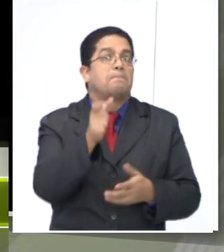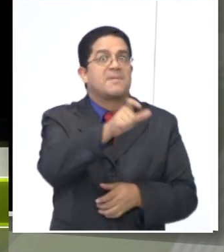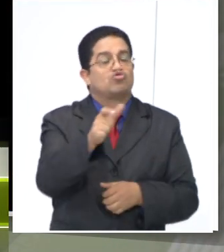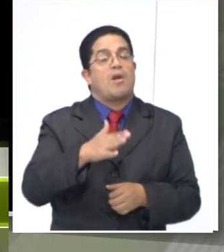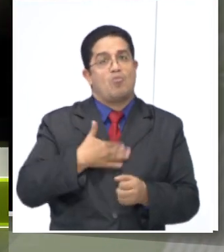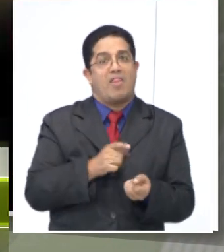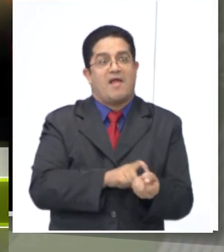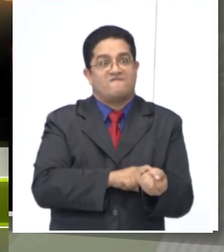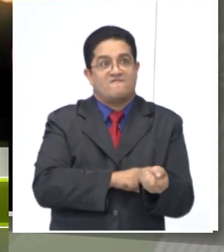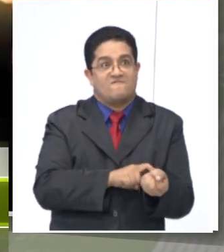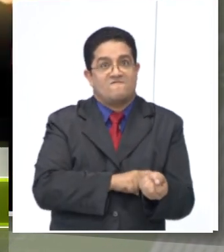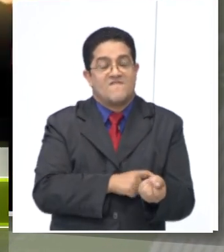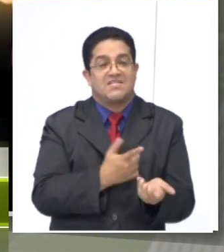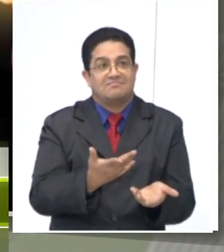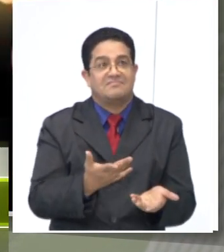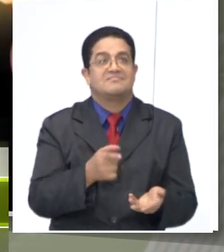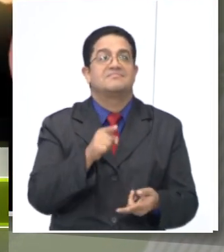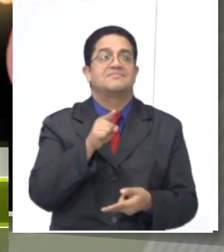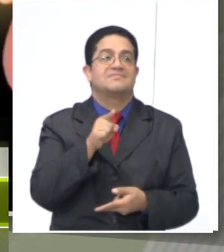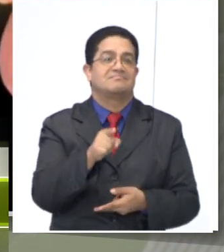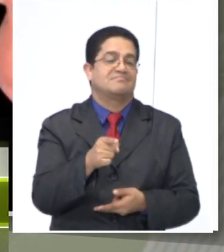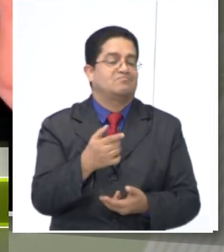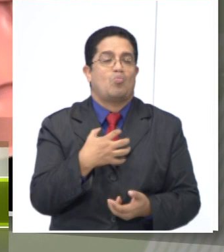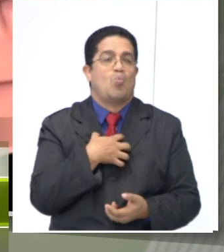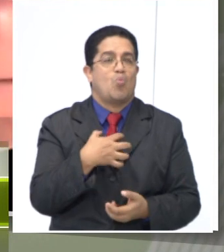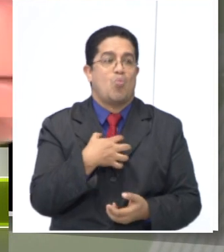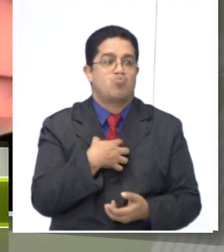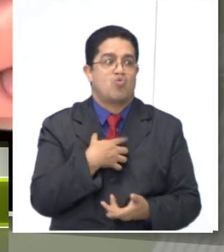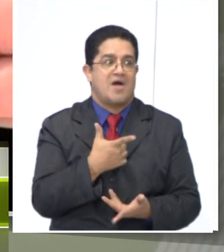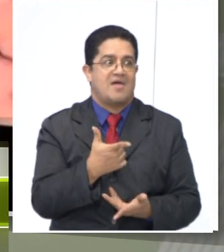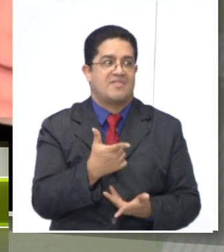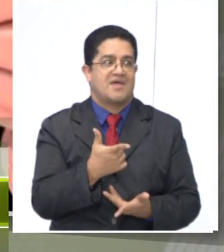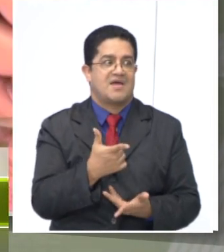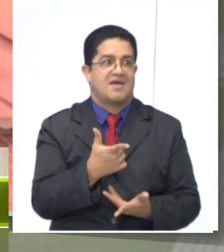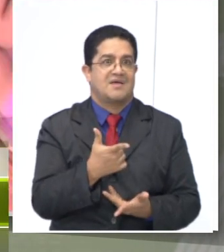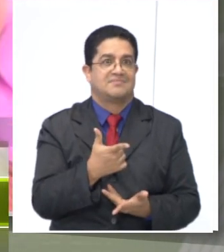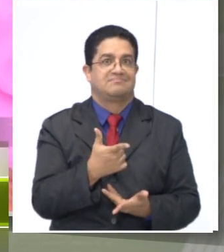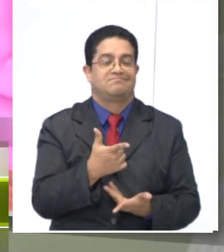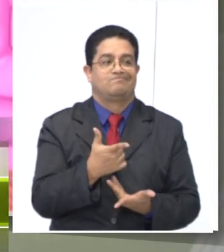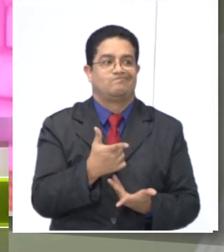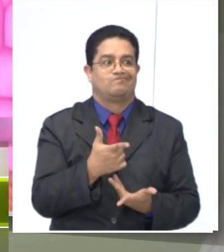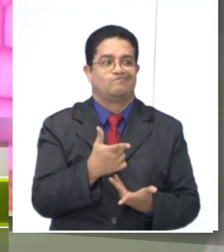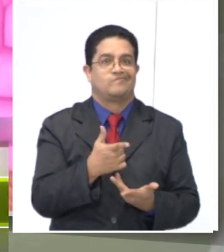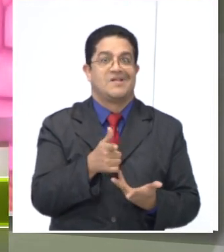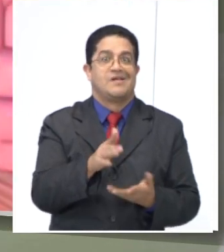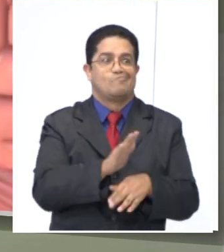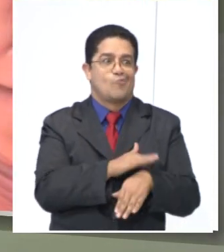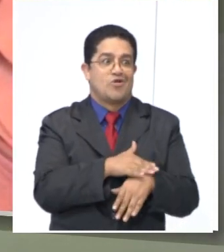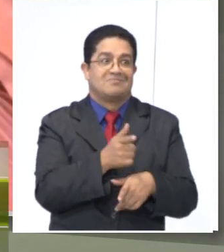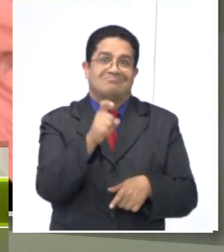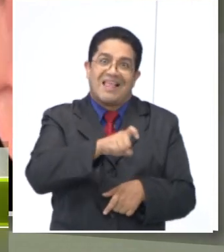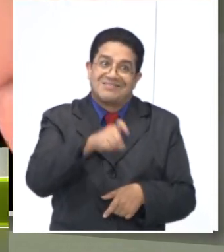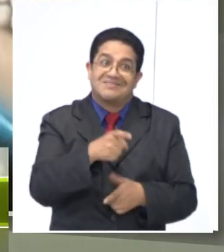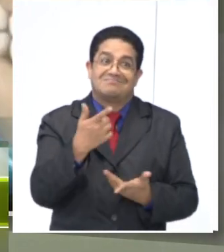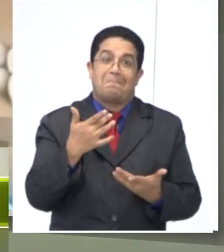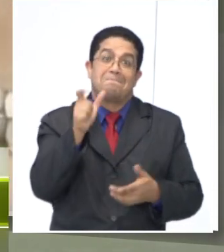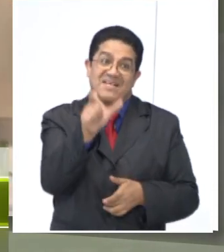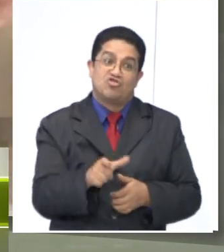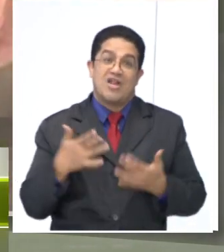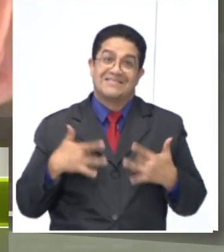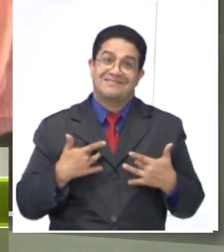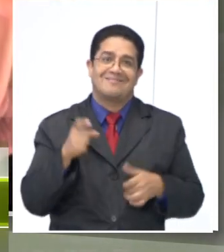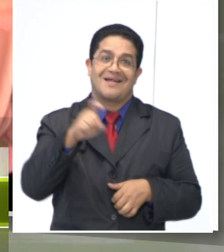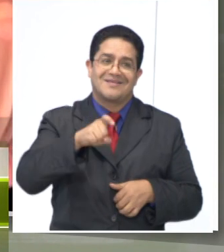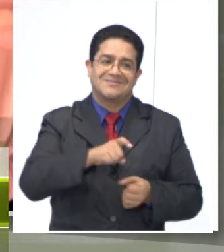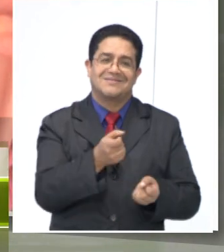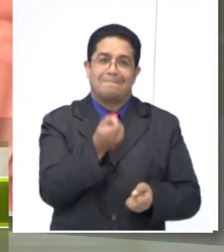contrarios como la habituación, que es esos pacientes que ya no puedes quitarles el medicamento a pesar de hacer lo que hagas, ya se habituó. Incluso